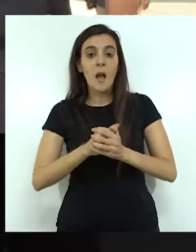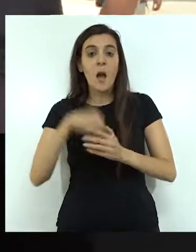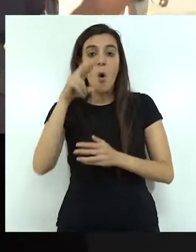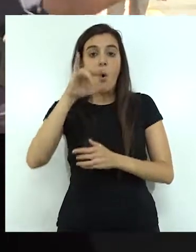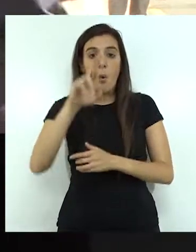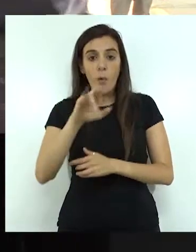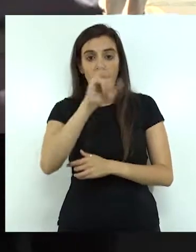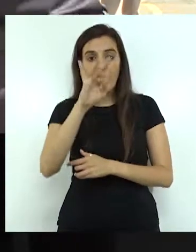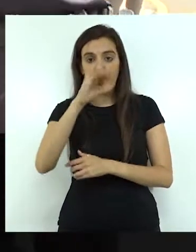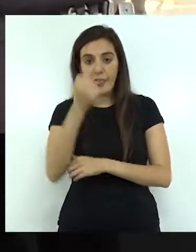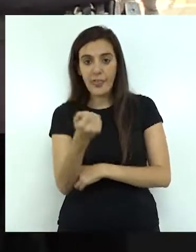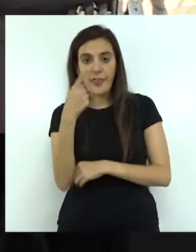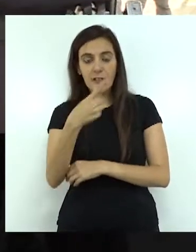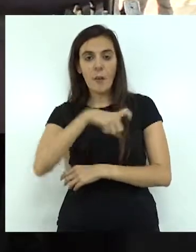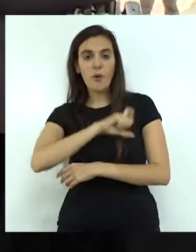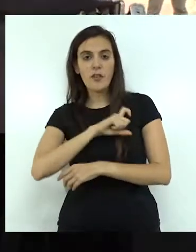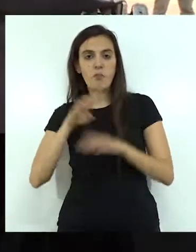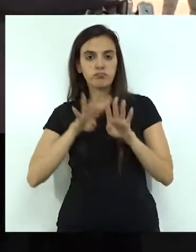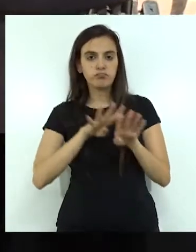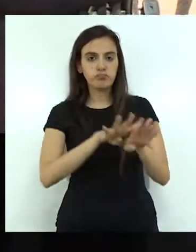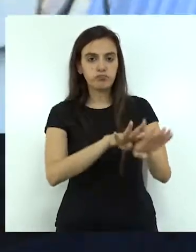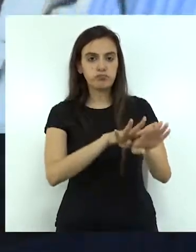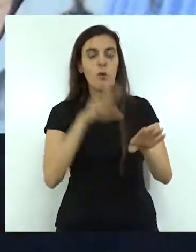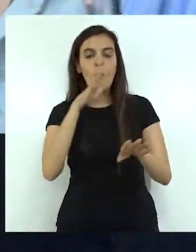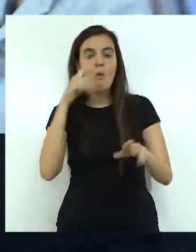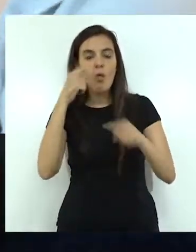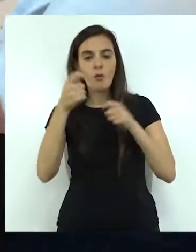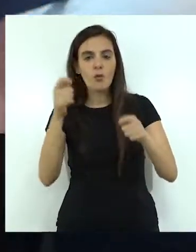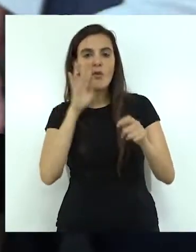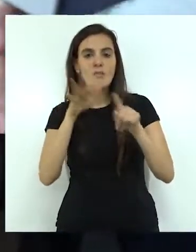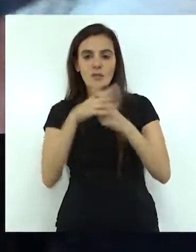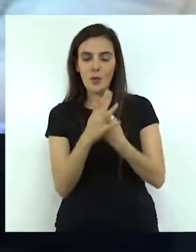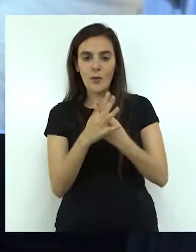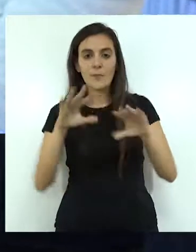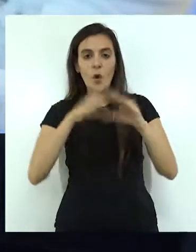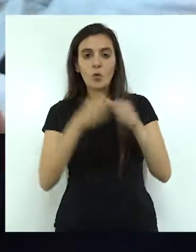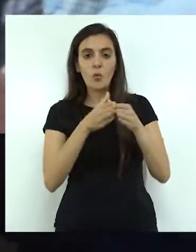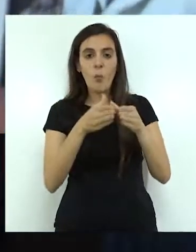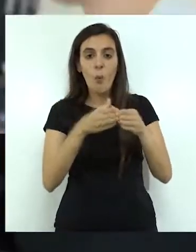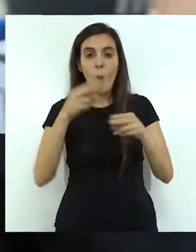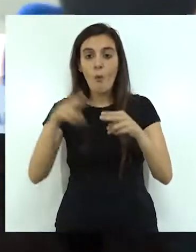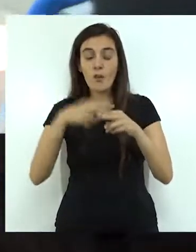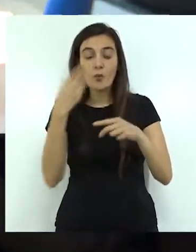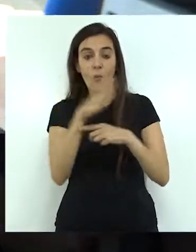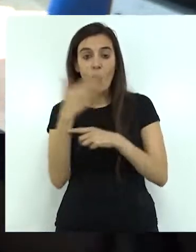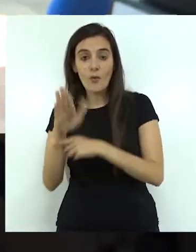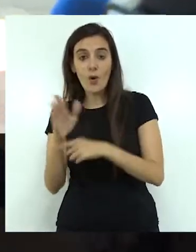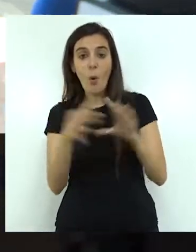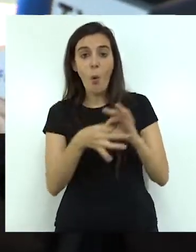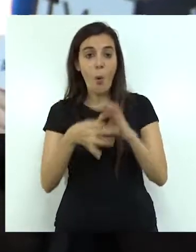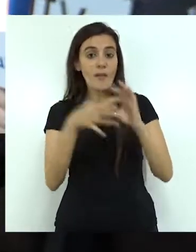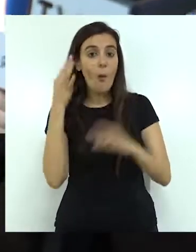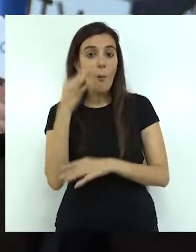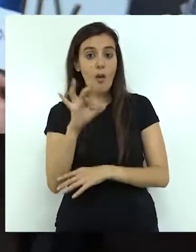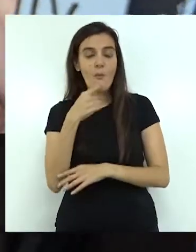han controlado los alrededores de la zona al caldearse los ánimos formaciones políticas han estado presentes unidas podemos ha respaldado las